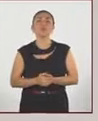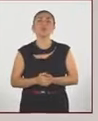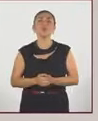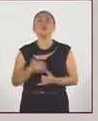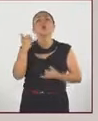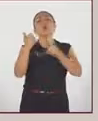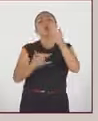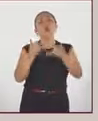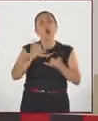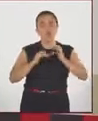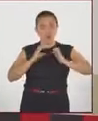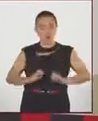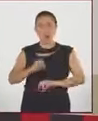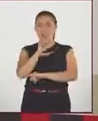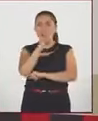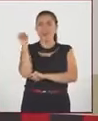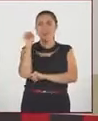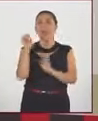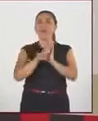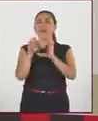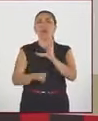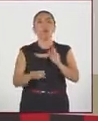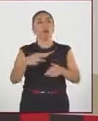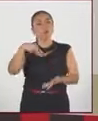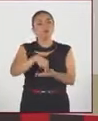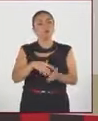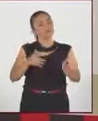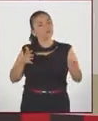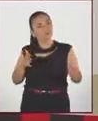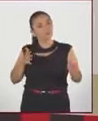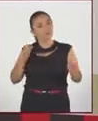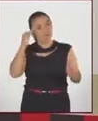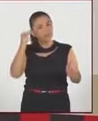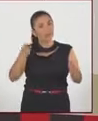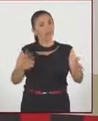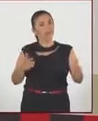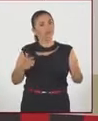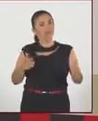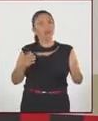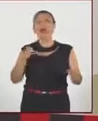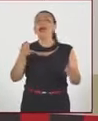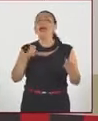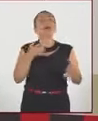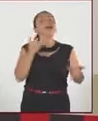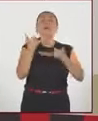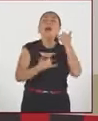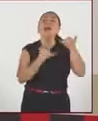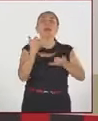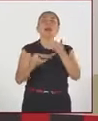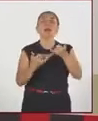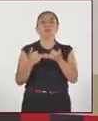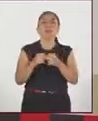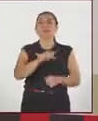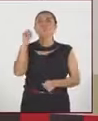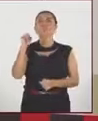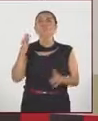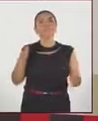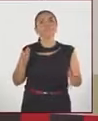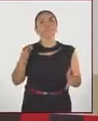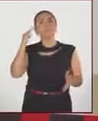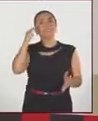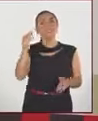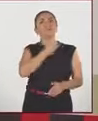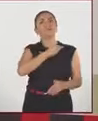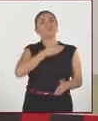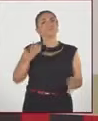que básicamente las estuatas, mantener la postura correcta y detenerse, ¿no? Como ya que estamos todos bien derechitos, a ver, vamos a aguantar y así es como